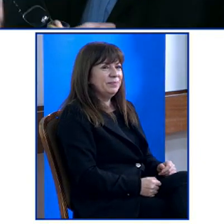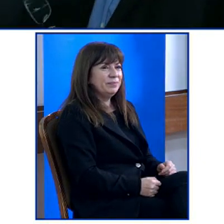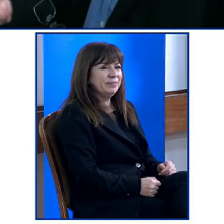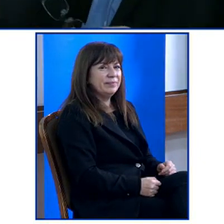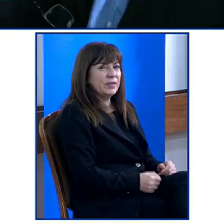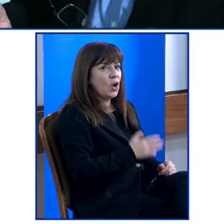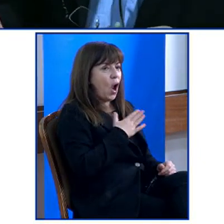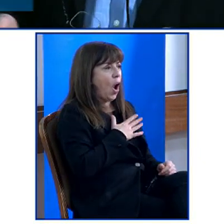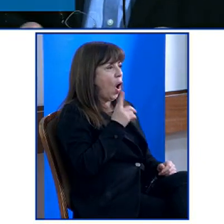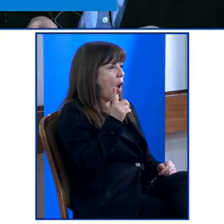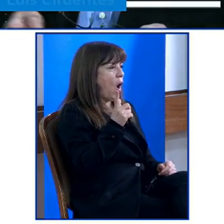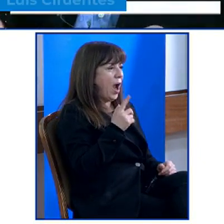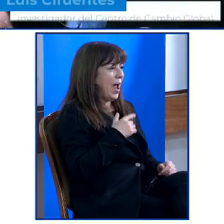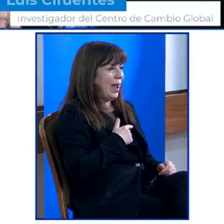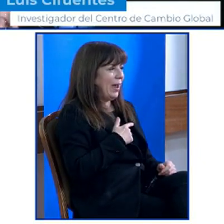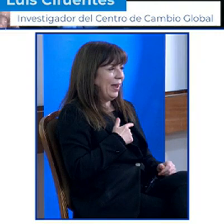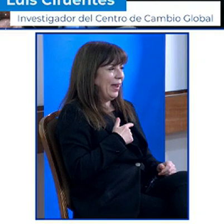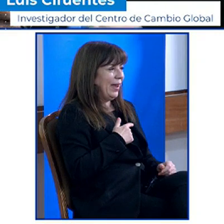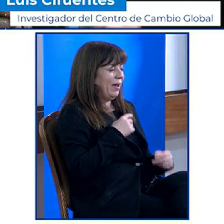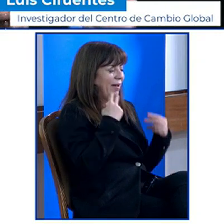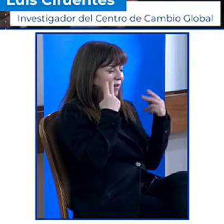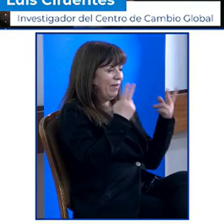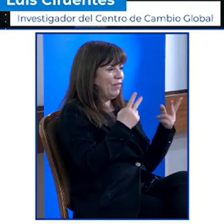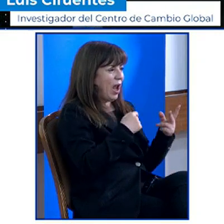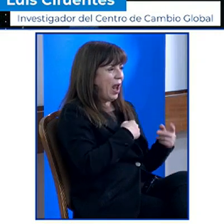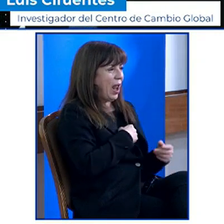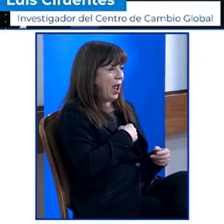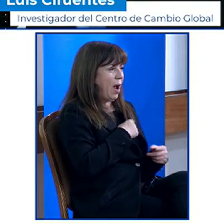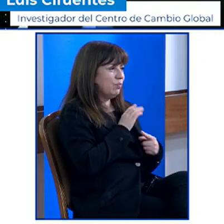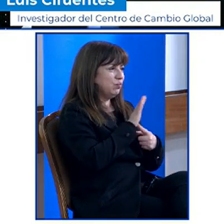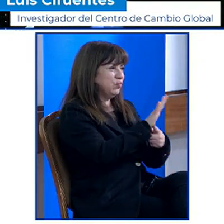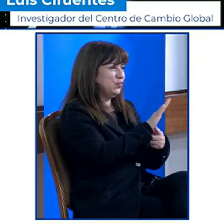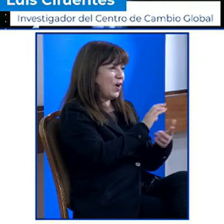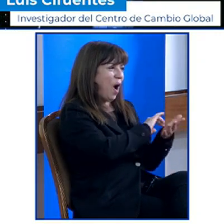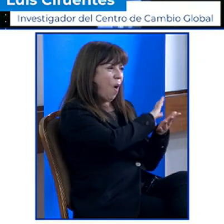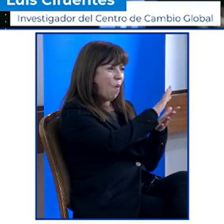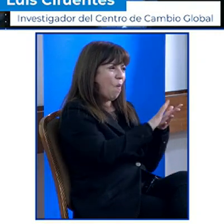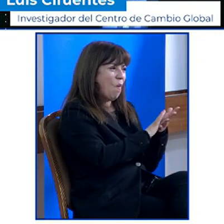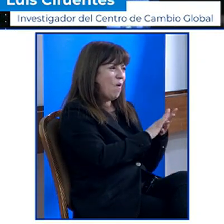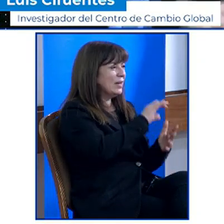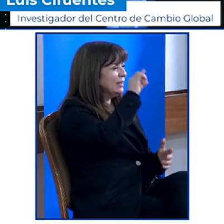vean que, básicamente, siempre uno muestra una ecuación para que